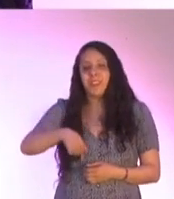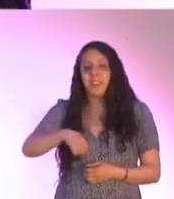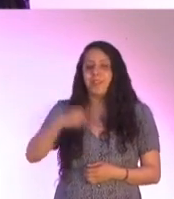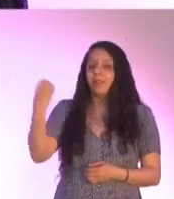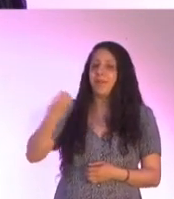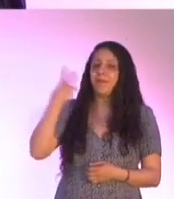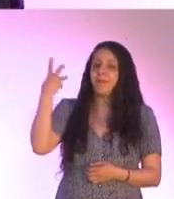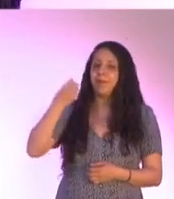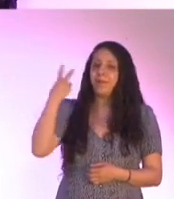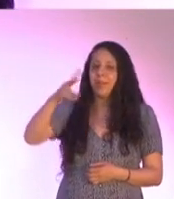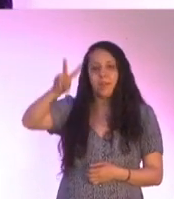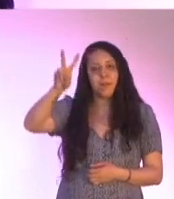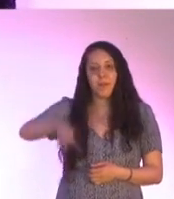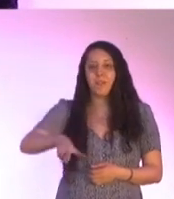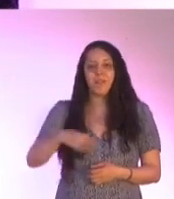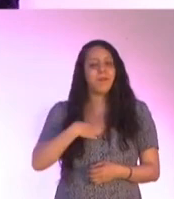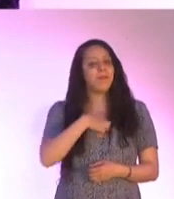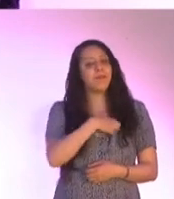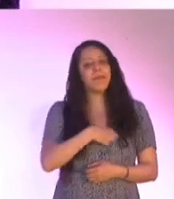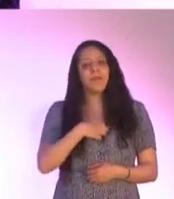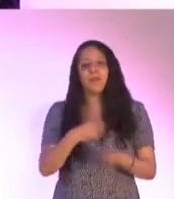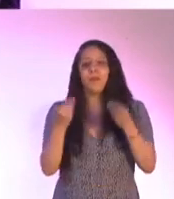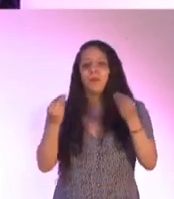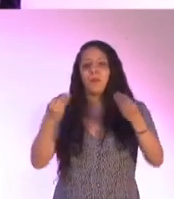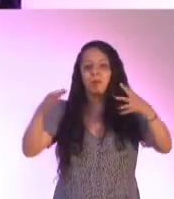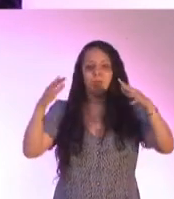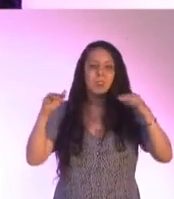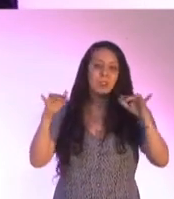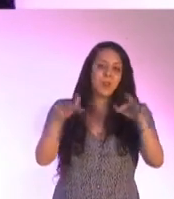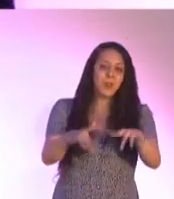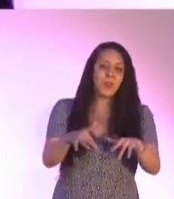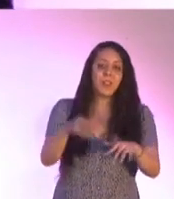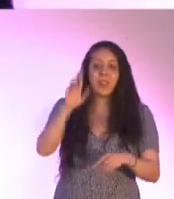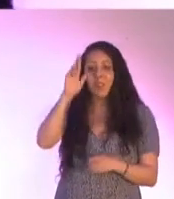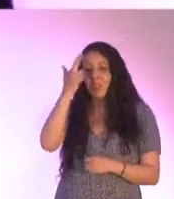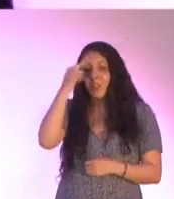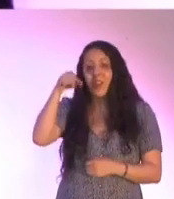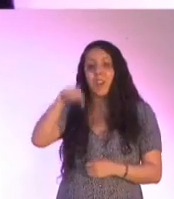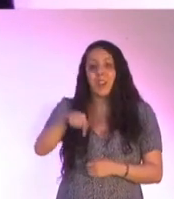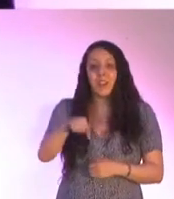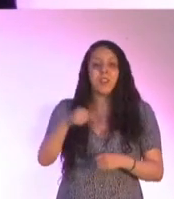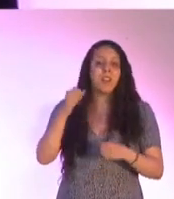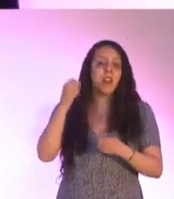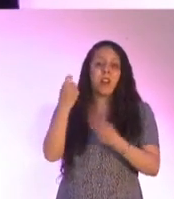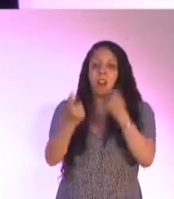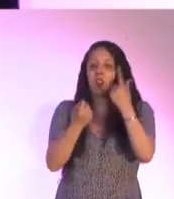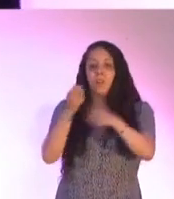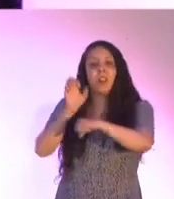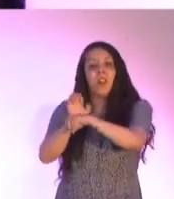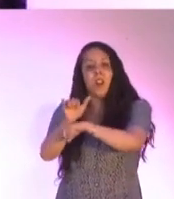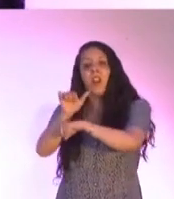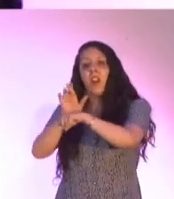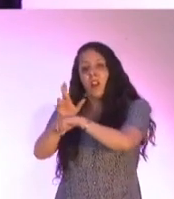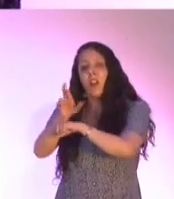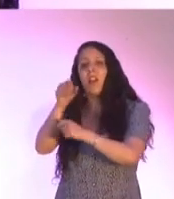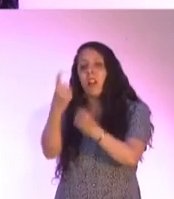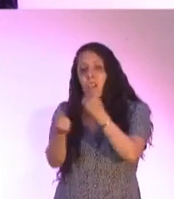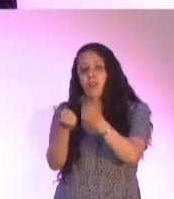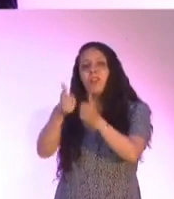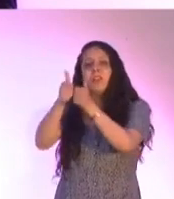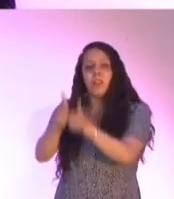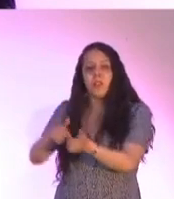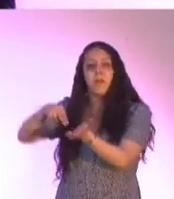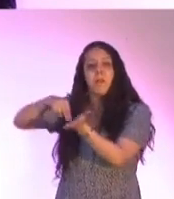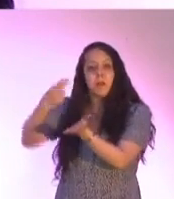tan tan felices de volver y cualquier cosa aquí se quedan los autores para firmar libros y pues muchas gracias a